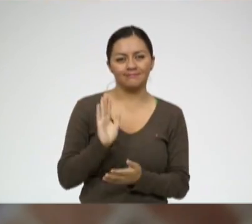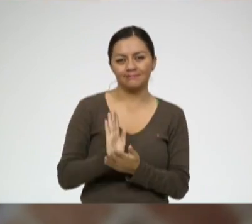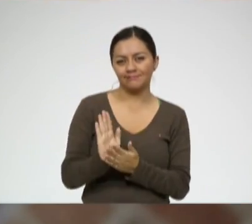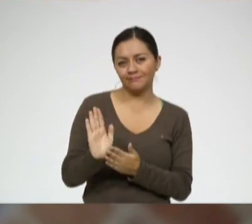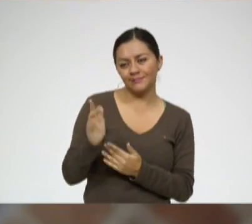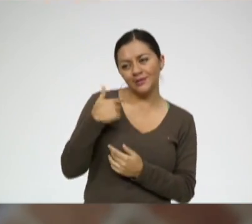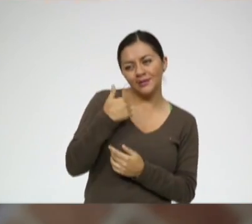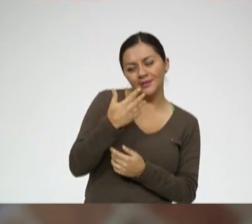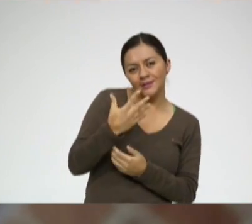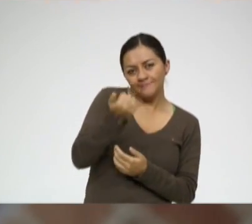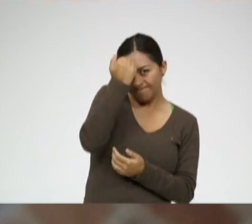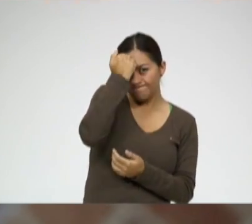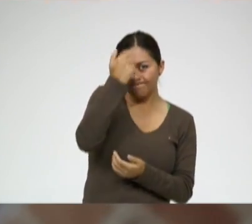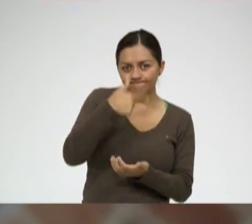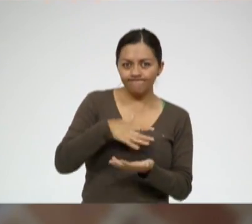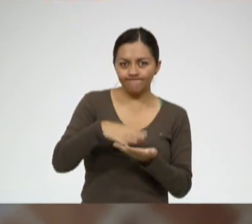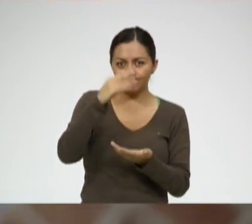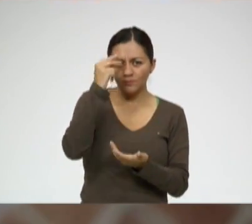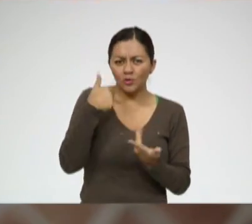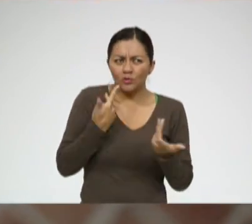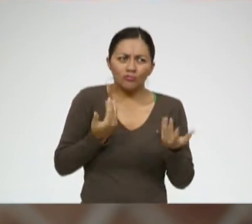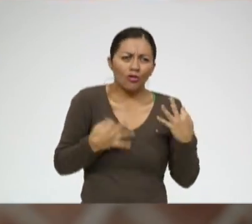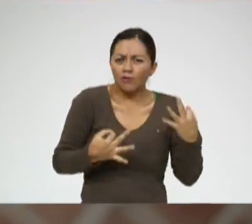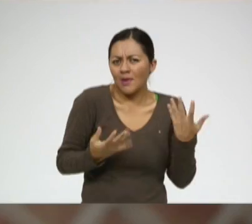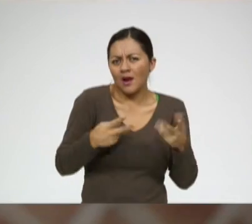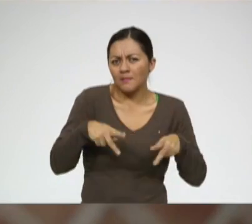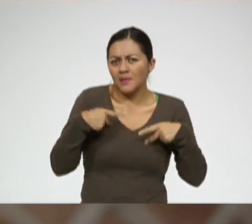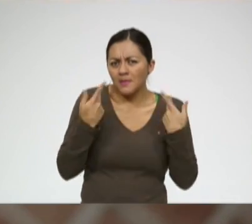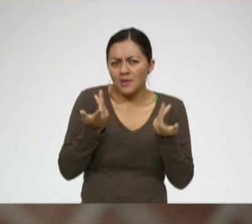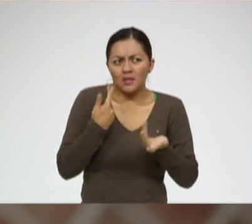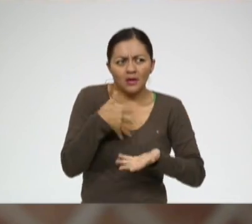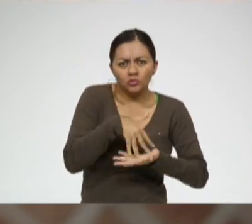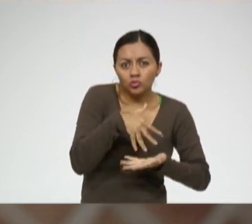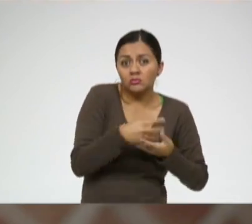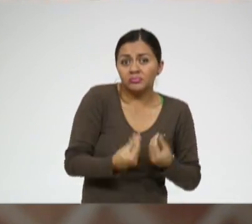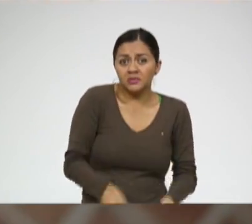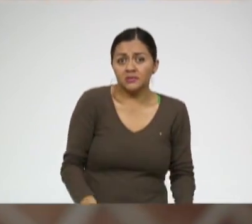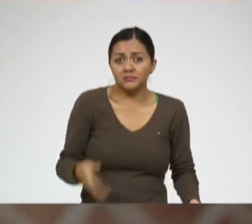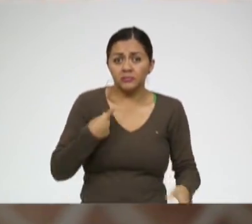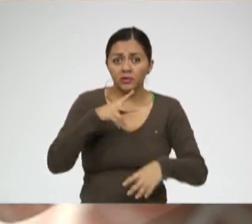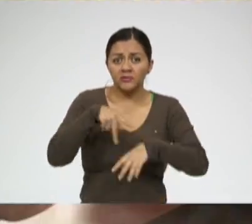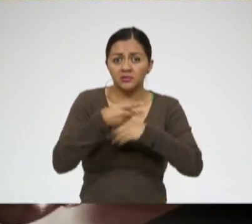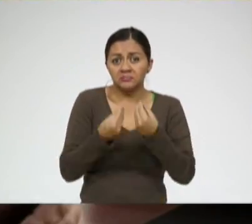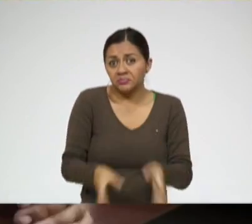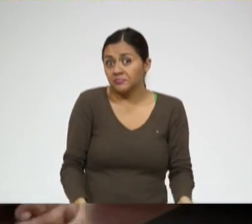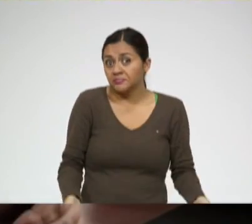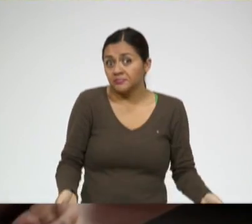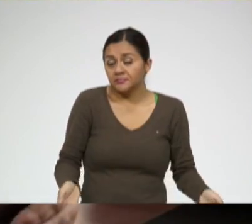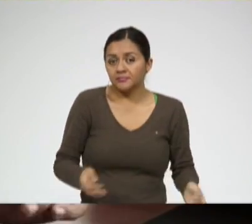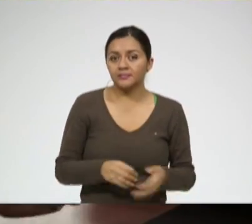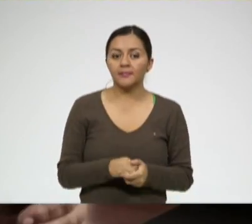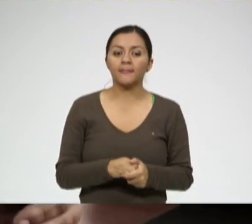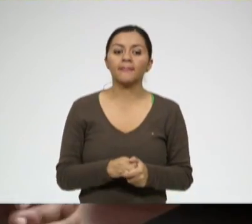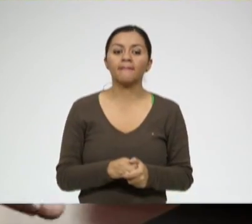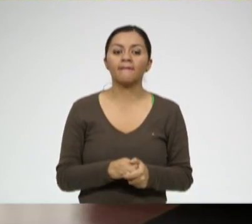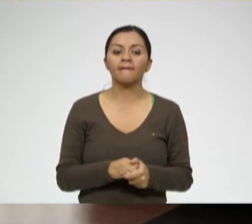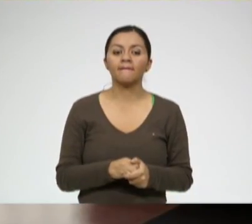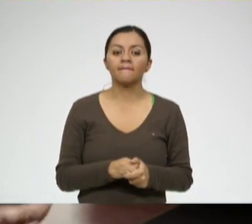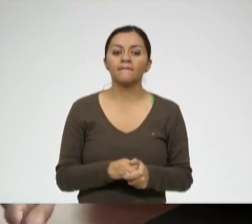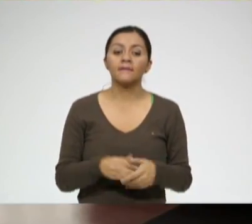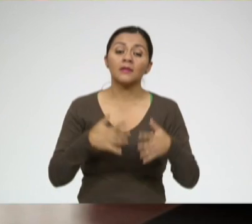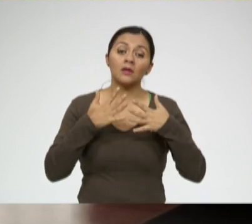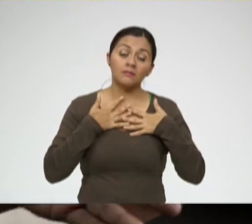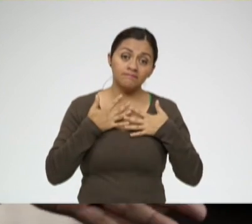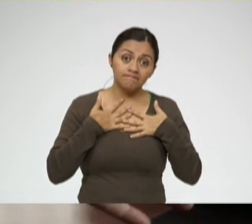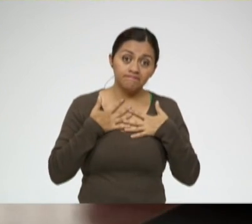Quisiera haber llevado una vida normal, haber estudiado, ser un profesional. Uno trata que bajo